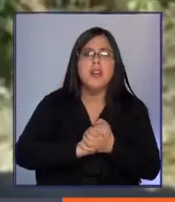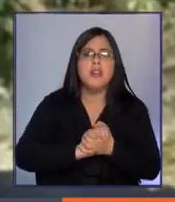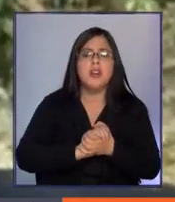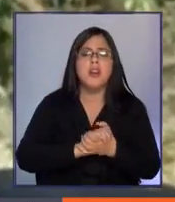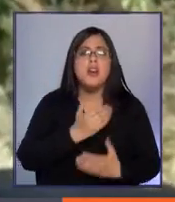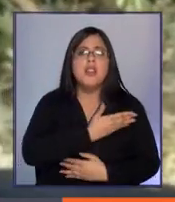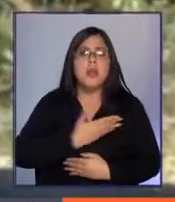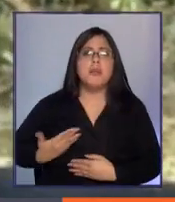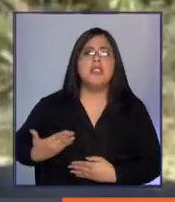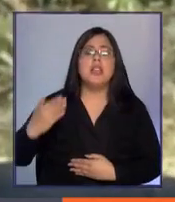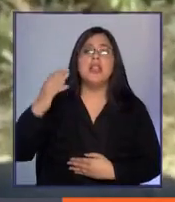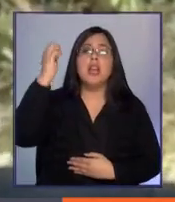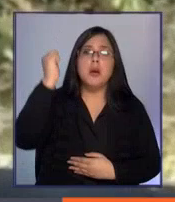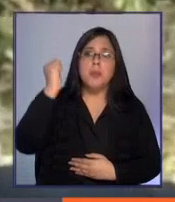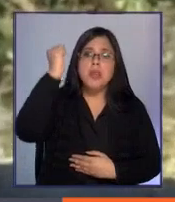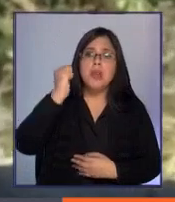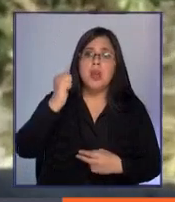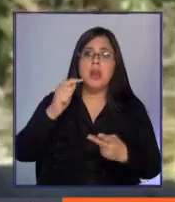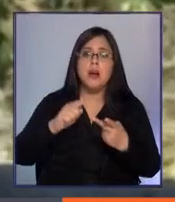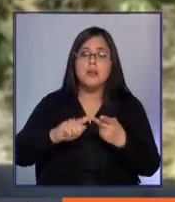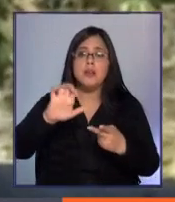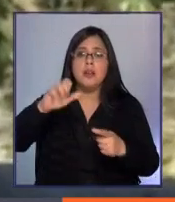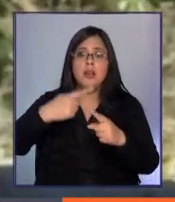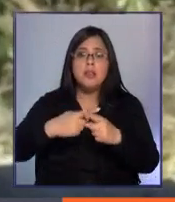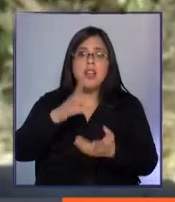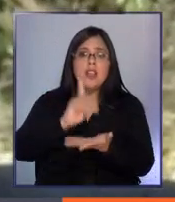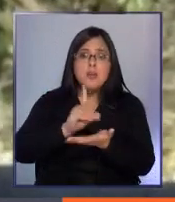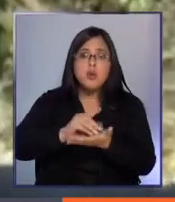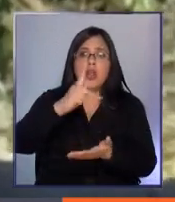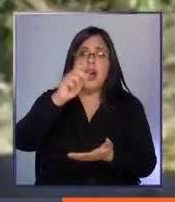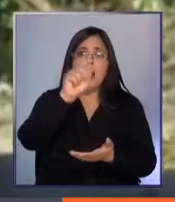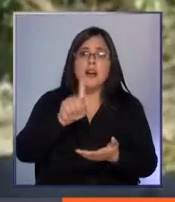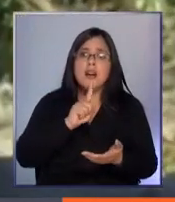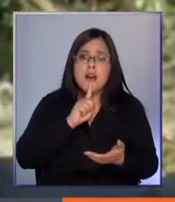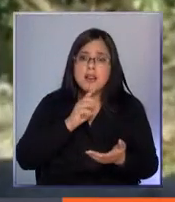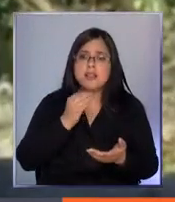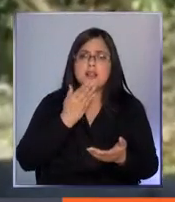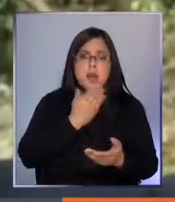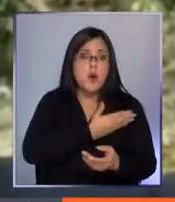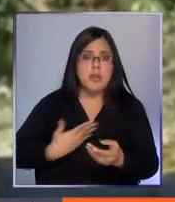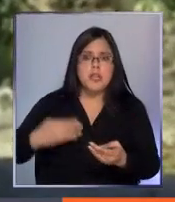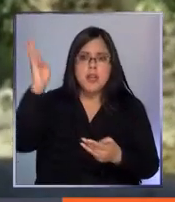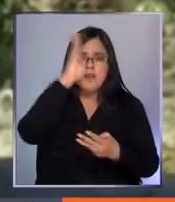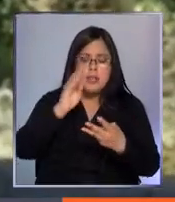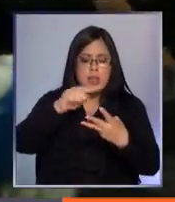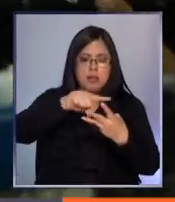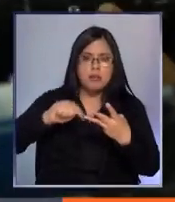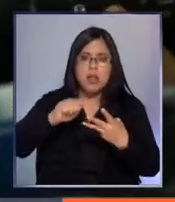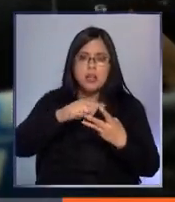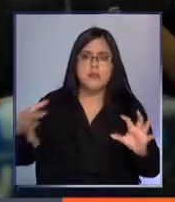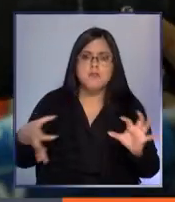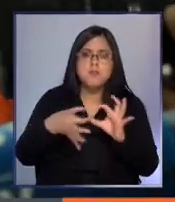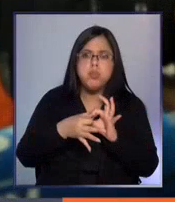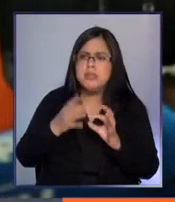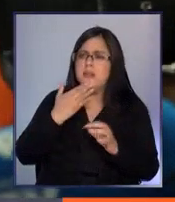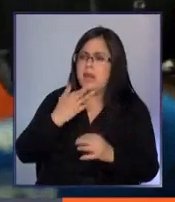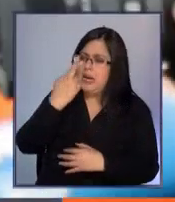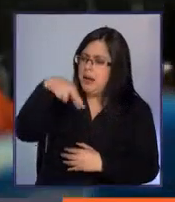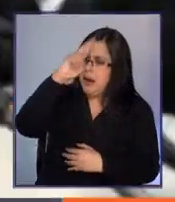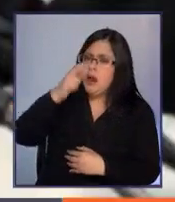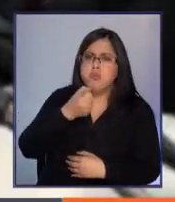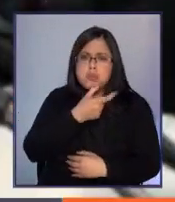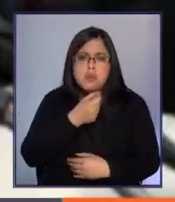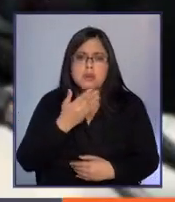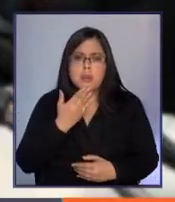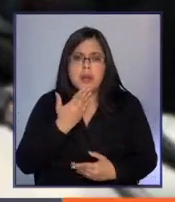Piñera, del exdiputado Kass con Bolsonaro y estas acusaciones. Más allá de las opiniones, la